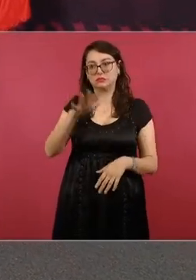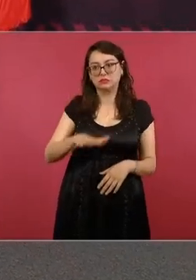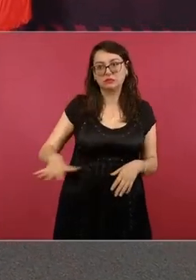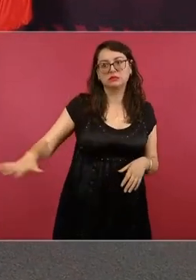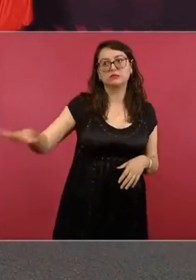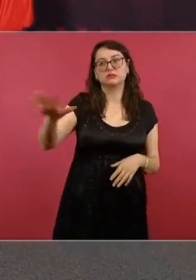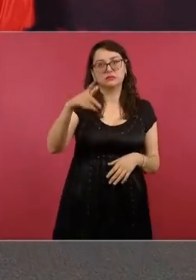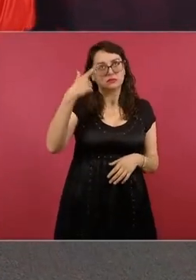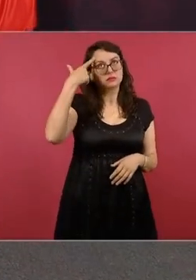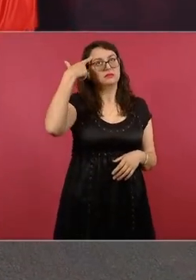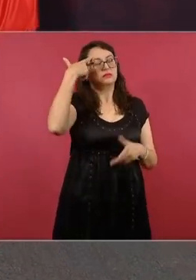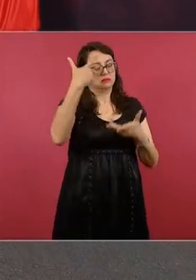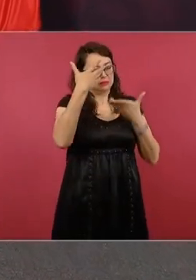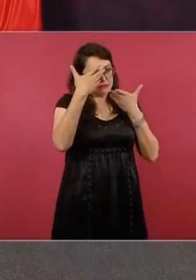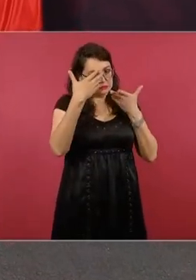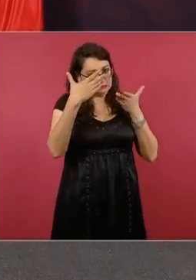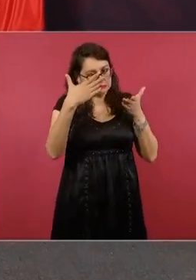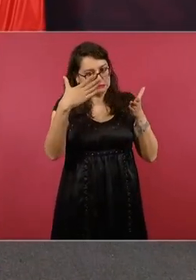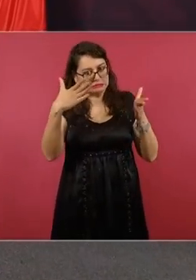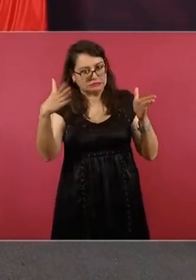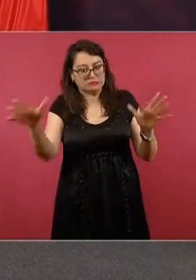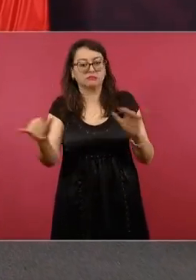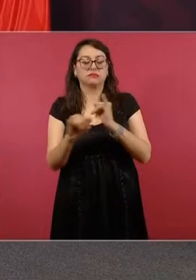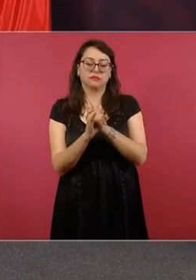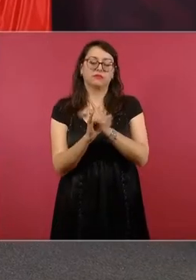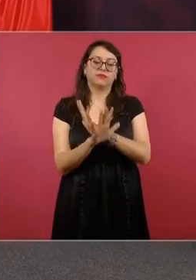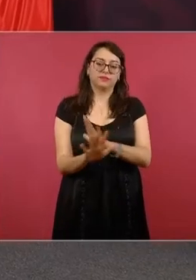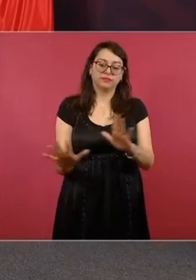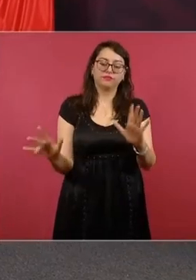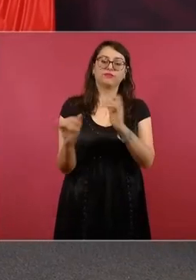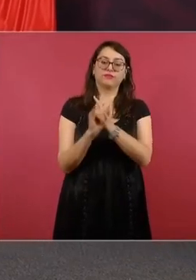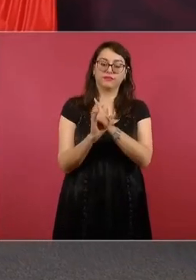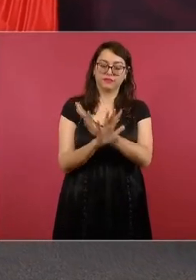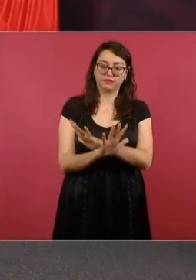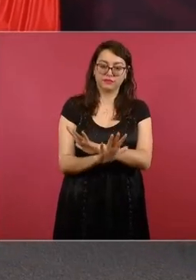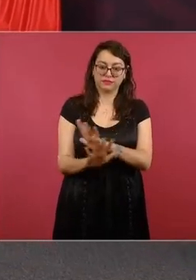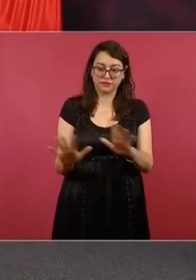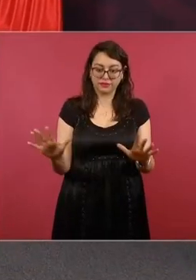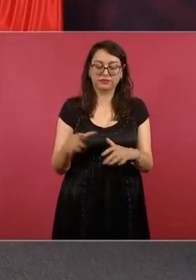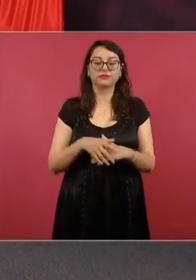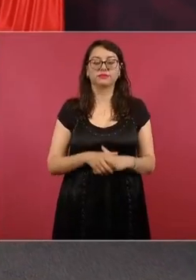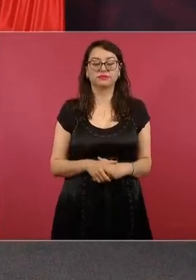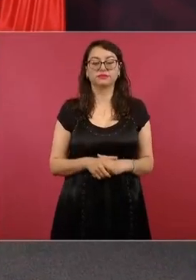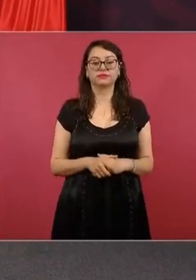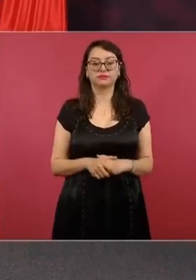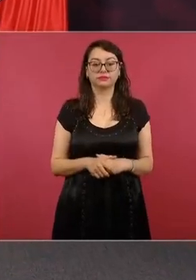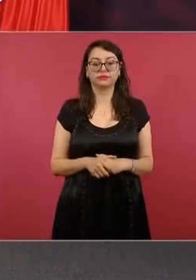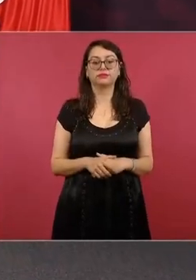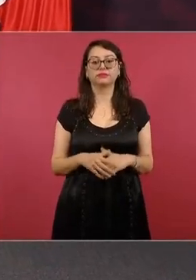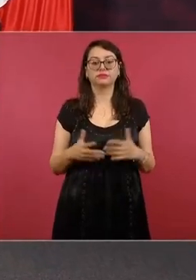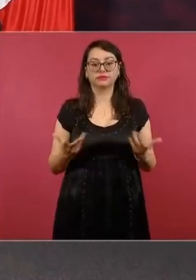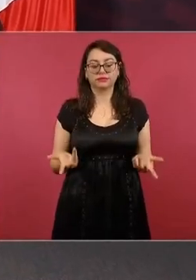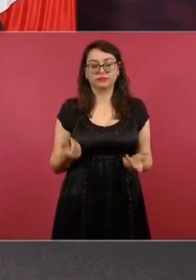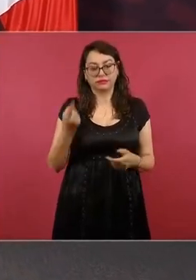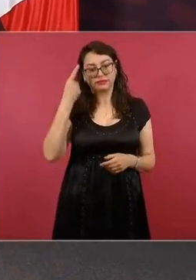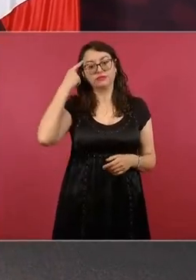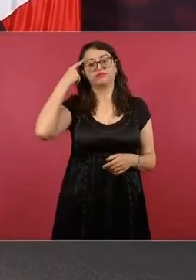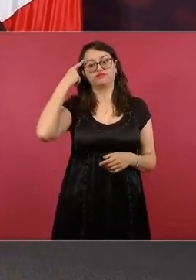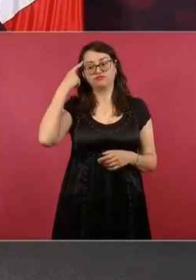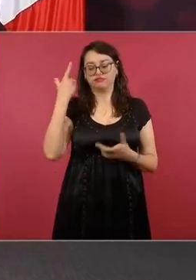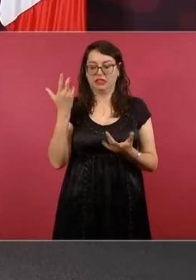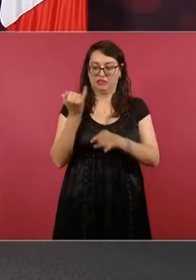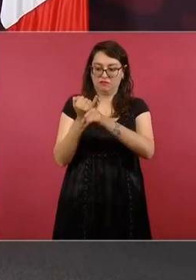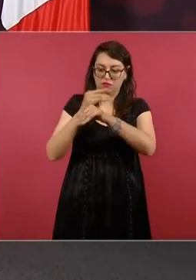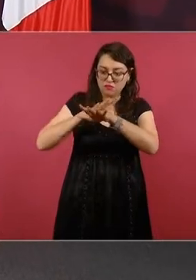y para eso es importante la información y la orientación, informar, orientar, concientizar,